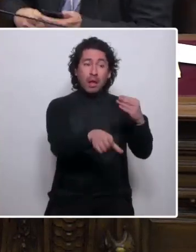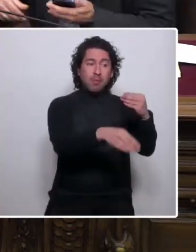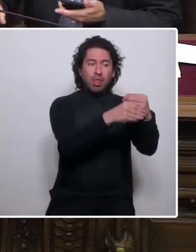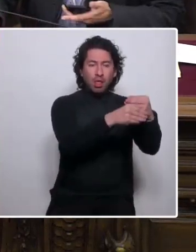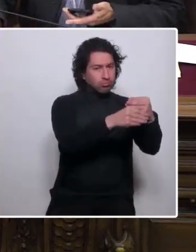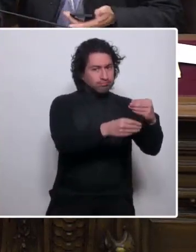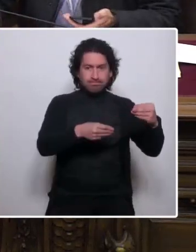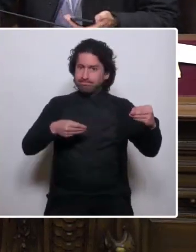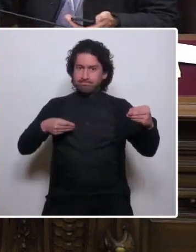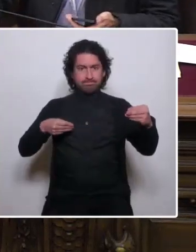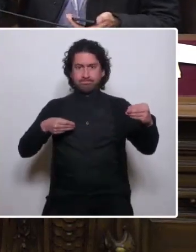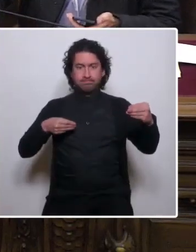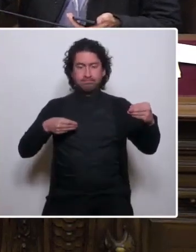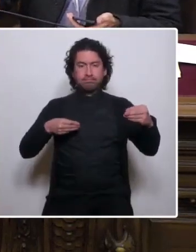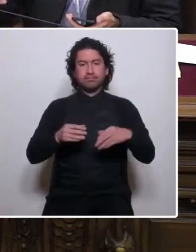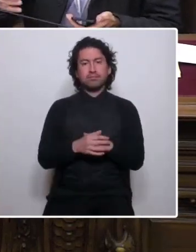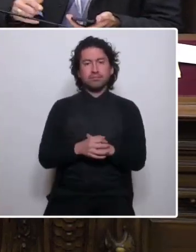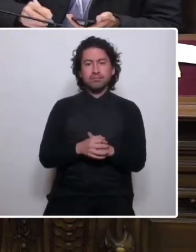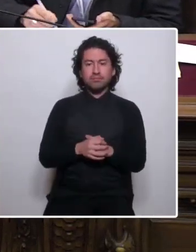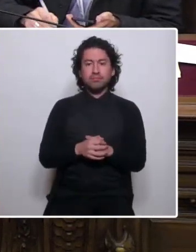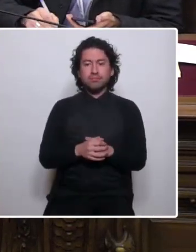como colectivo socialista.